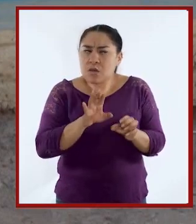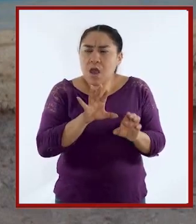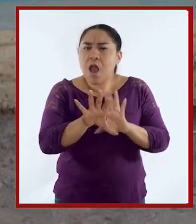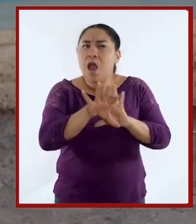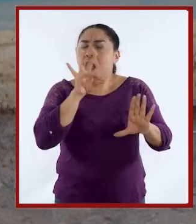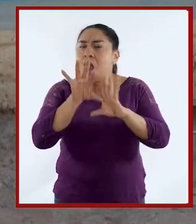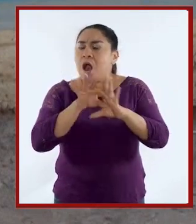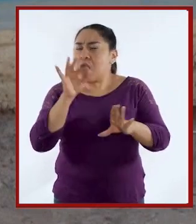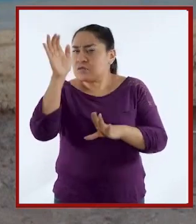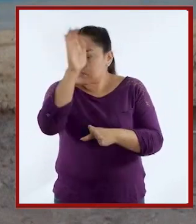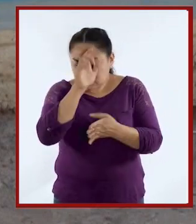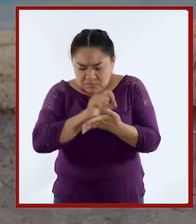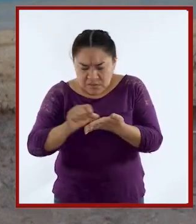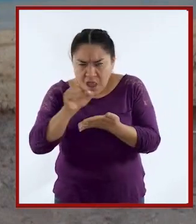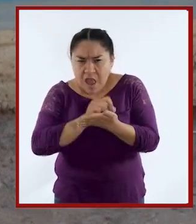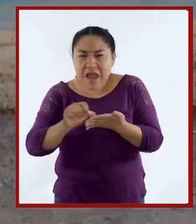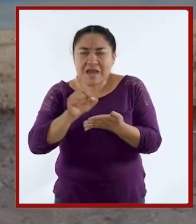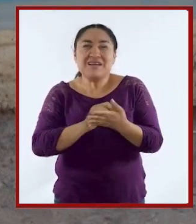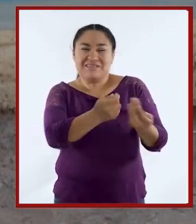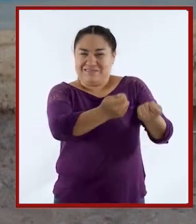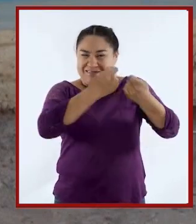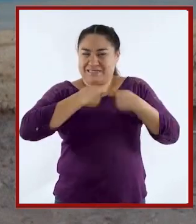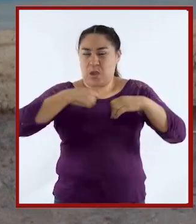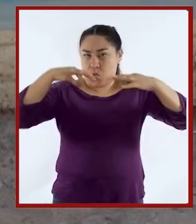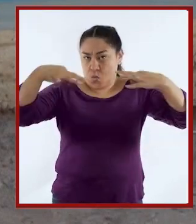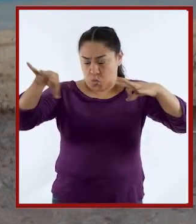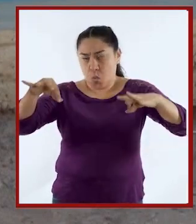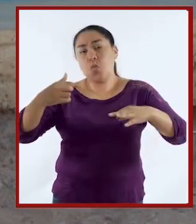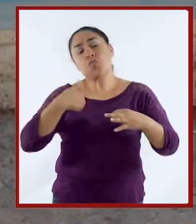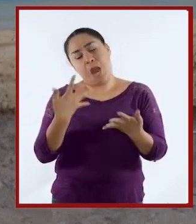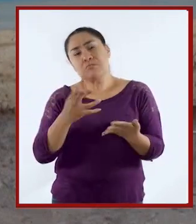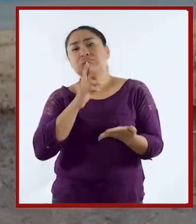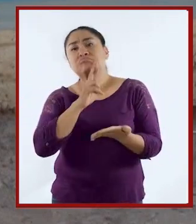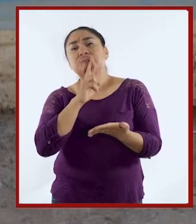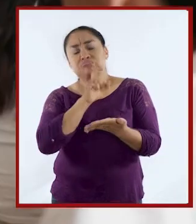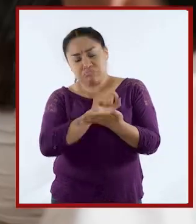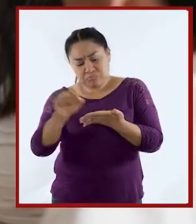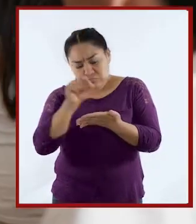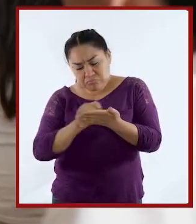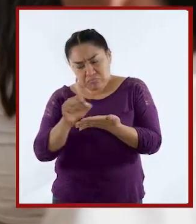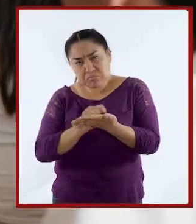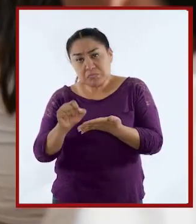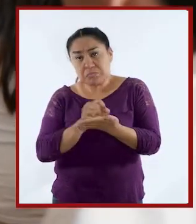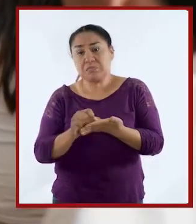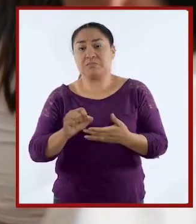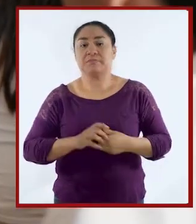cuando nos ponen nos dan unas hojas y tenemos que resolverlas.